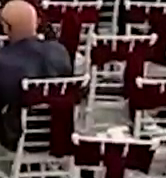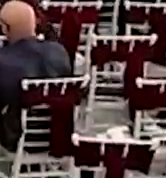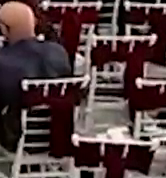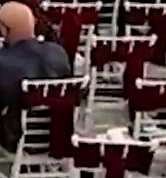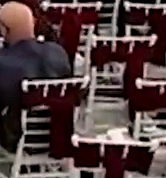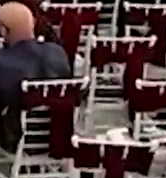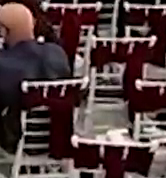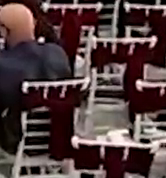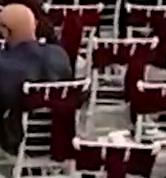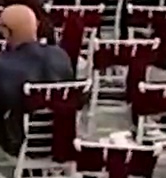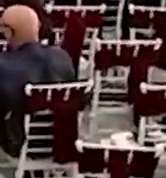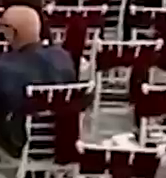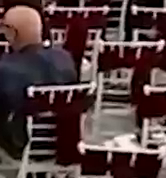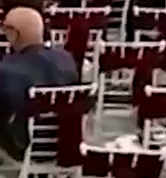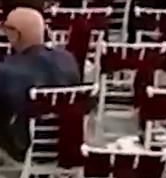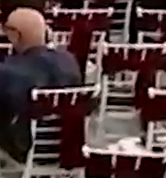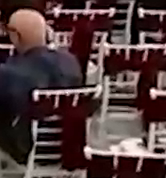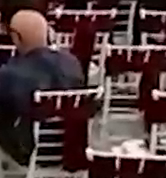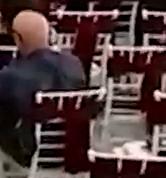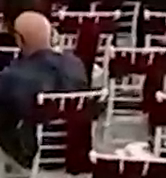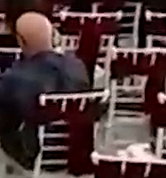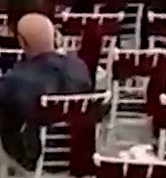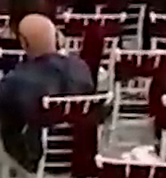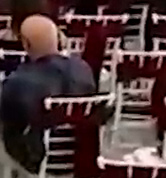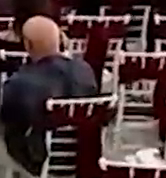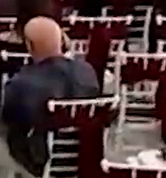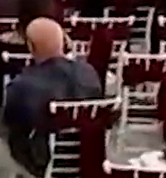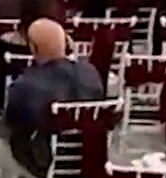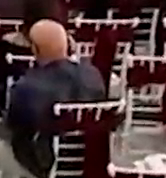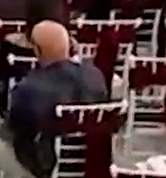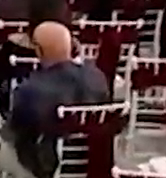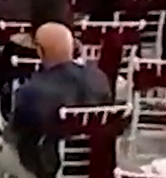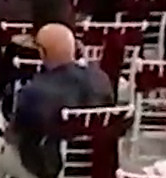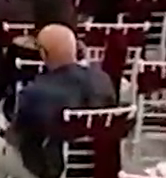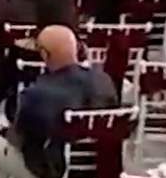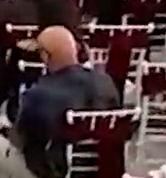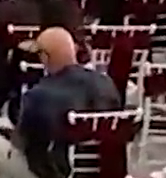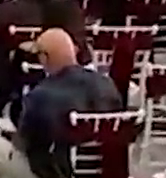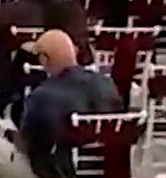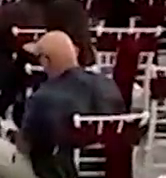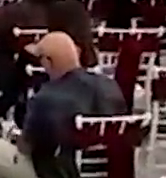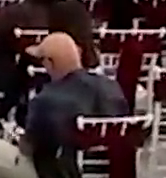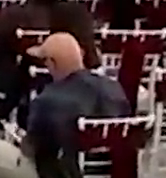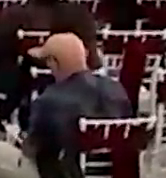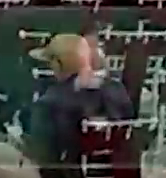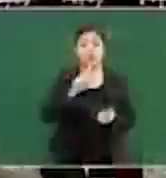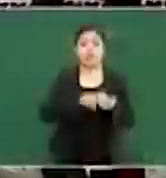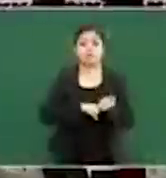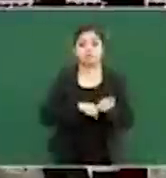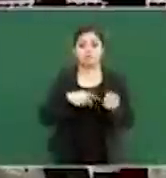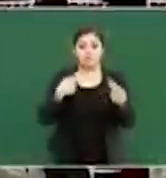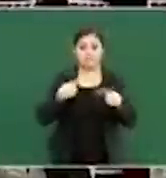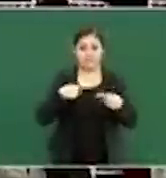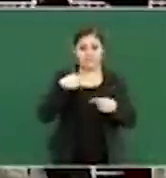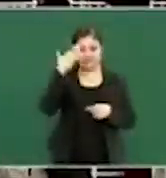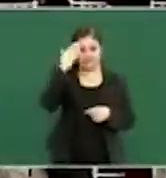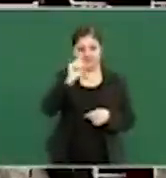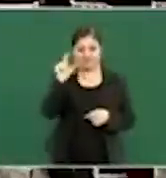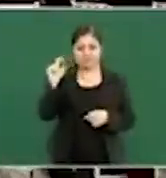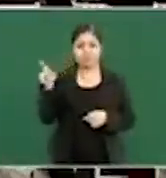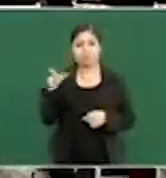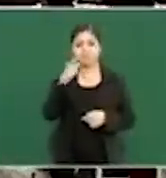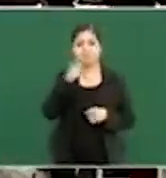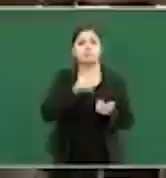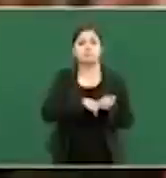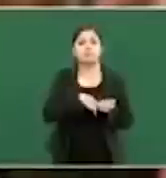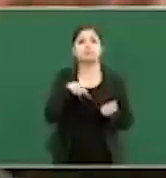Preguntarle, en primer punto, en Jalisco, autoridades han señalado que los homicidios son porque se están matando